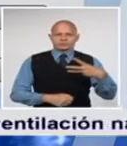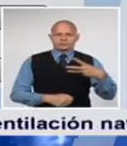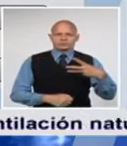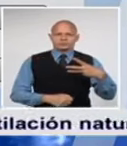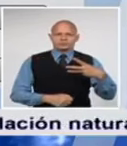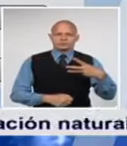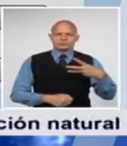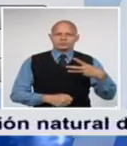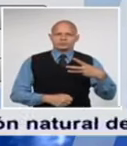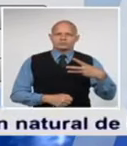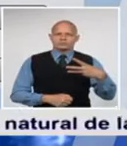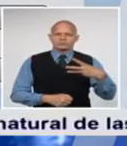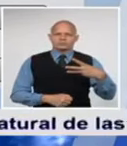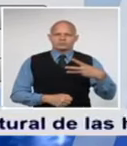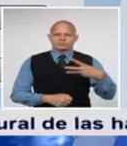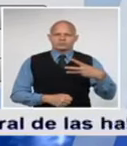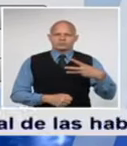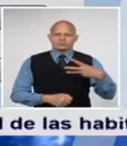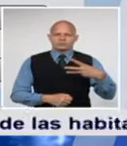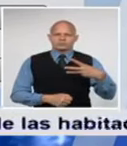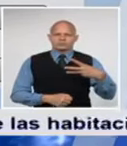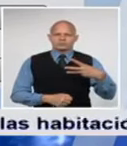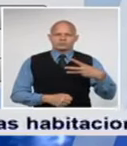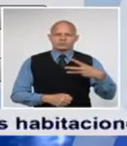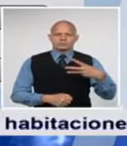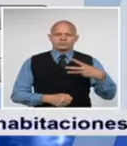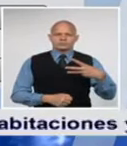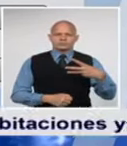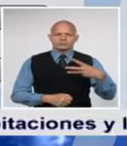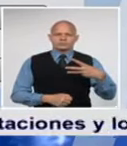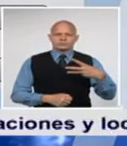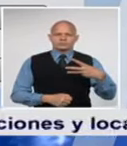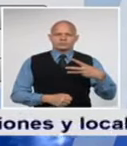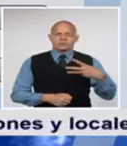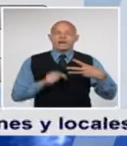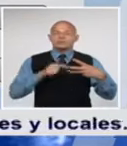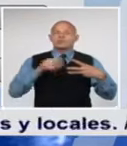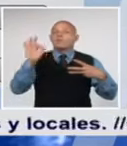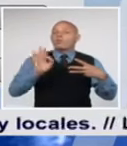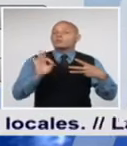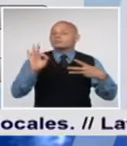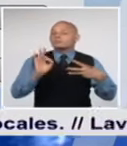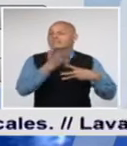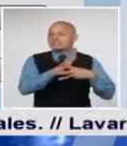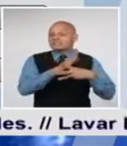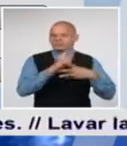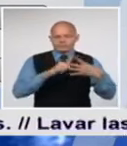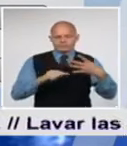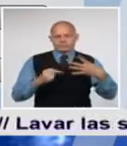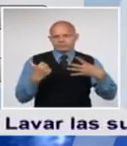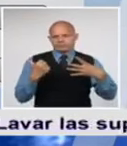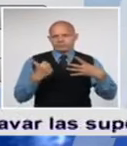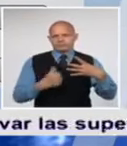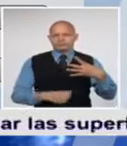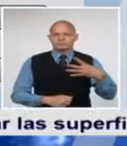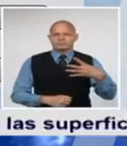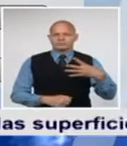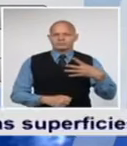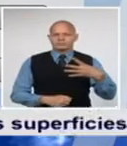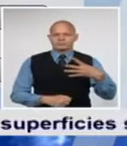3.187.907 fallecidos. Y ayer es una letalidad de un 2,10%. Y